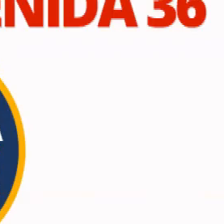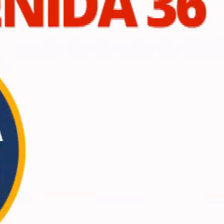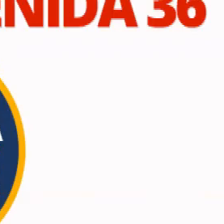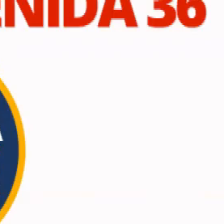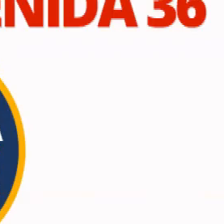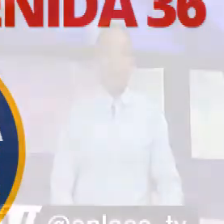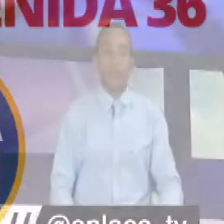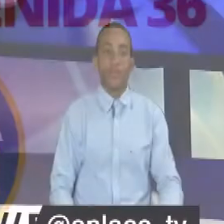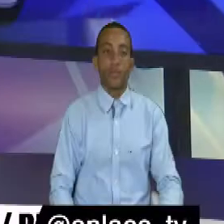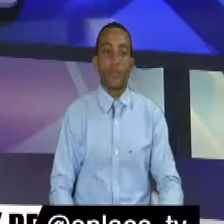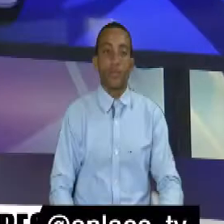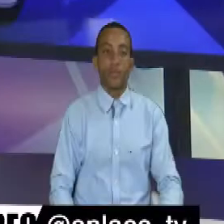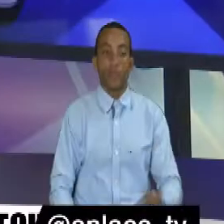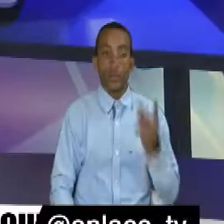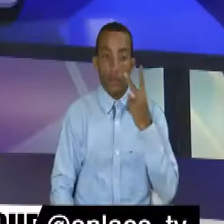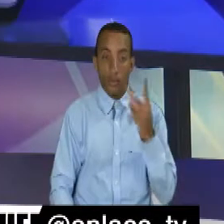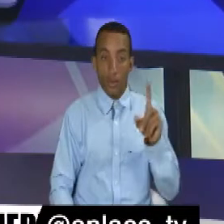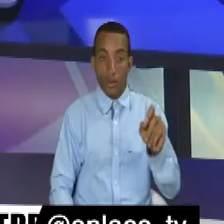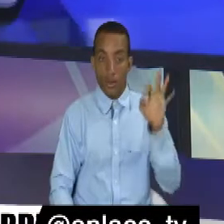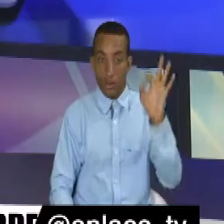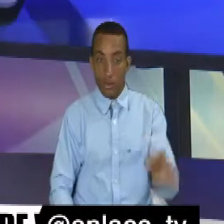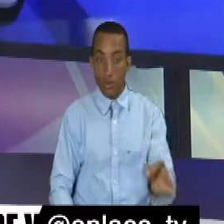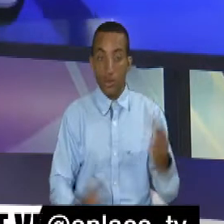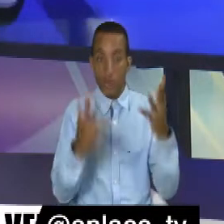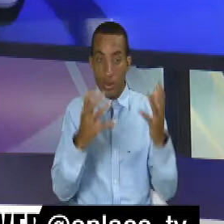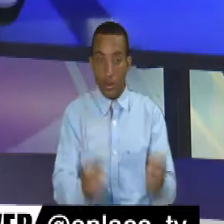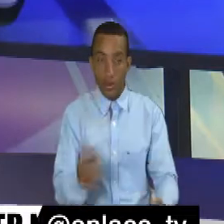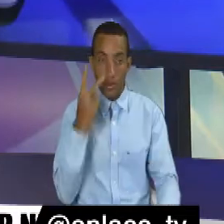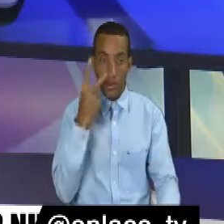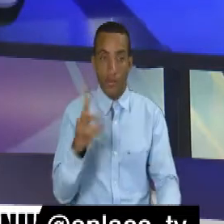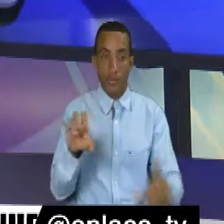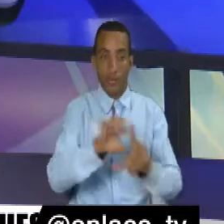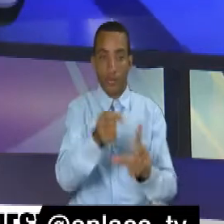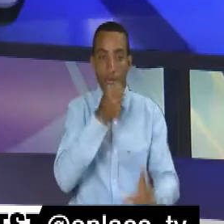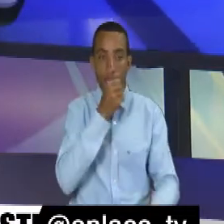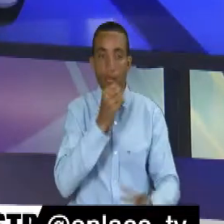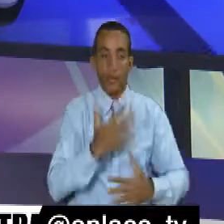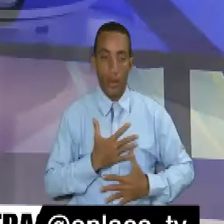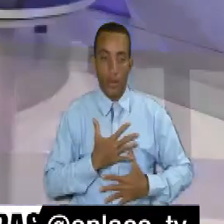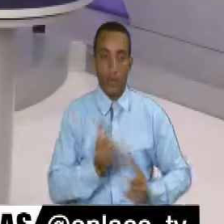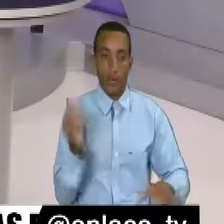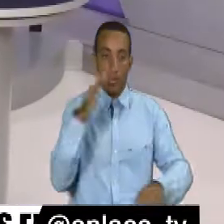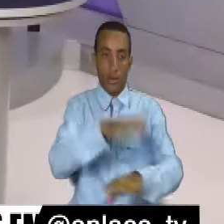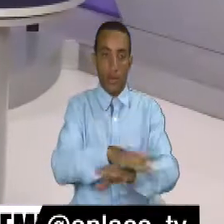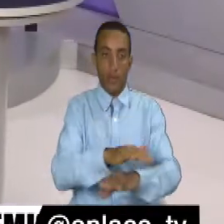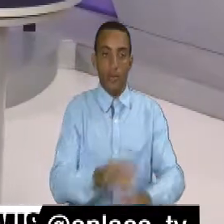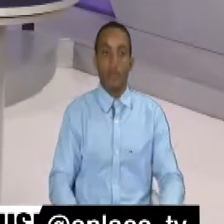vemos a las 6 en punto de la tarde con más de lo que usted quiere ver en Enlace Noticias. Feliz tarde para todos.